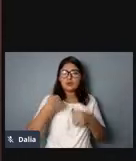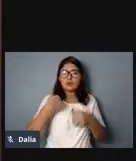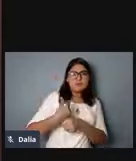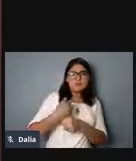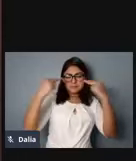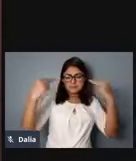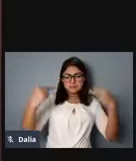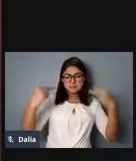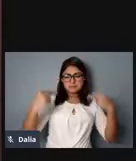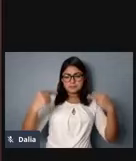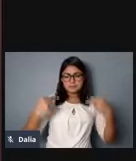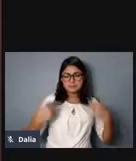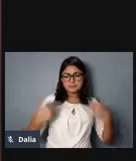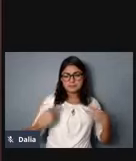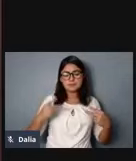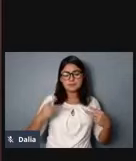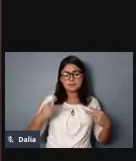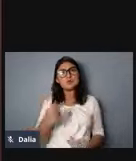las cosas